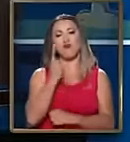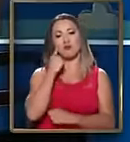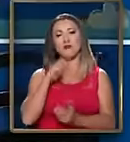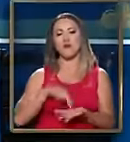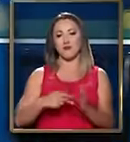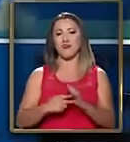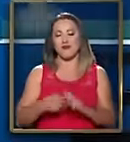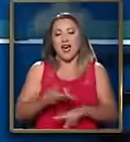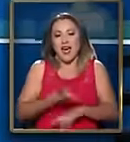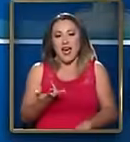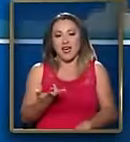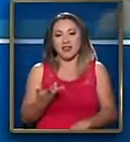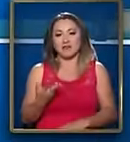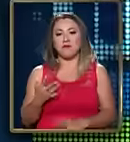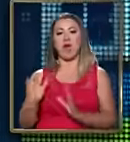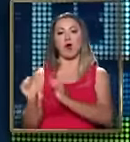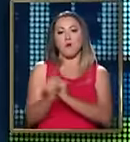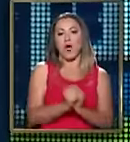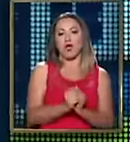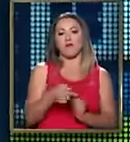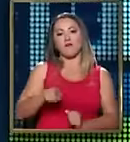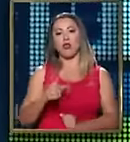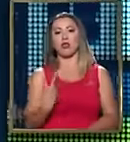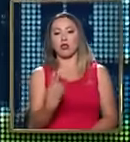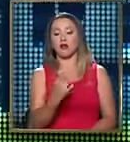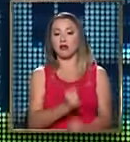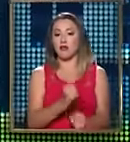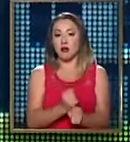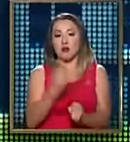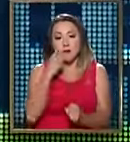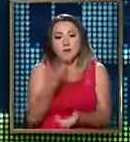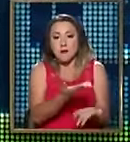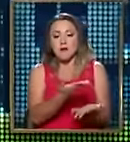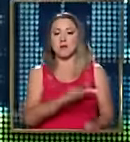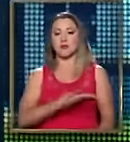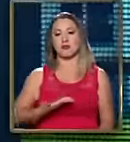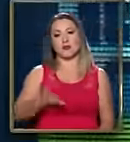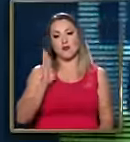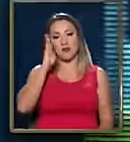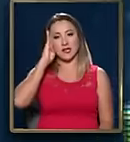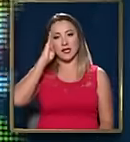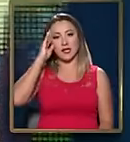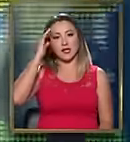problemas que se generan cuando uno lleva a los hijos al trabajo. Mira lo que le pasó a la presidenta.